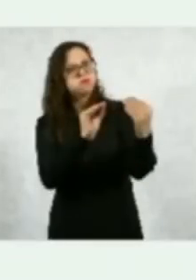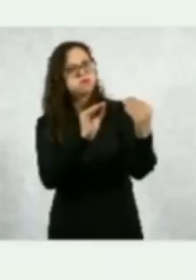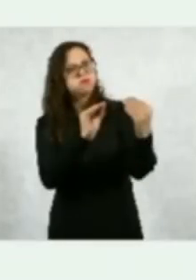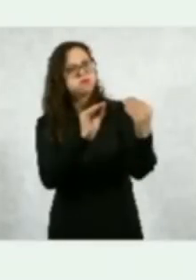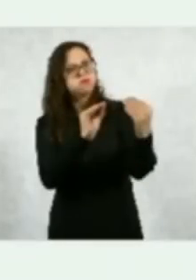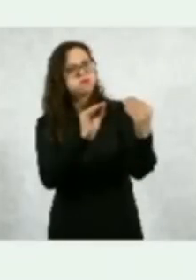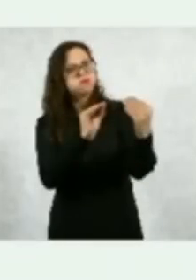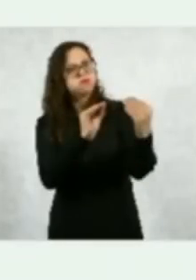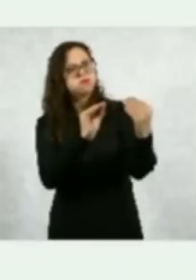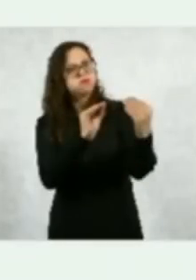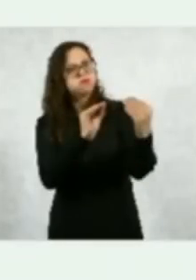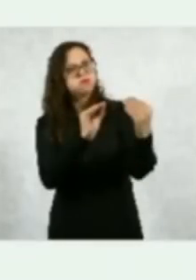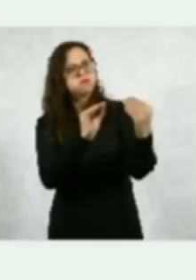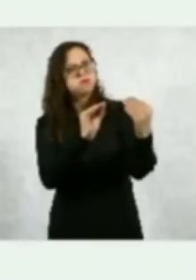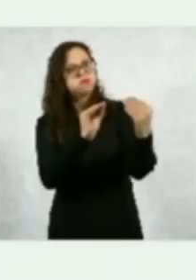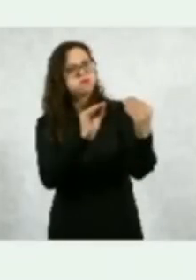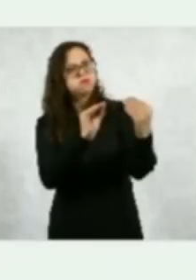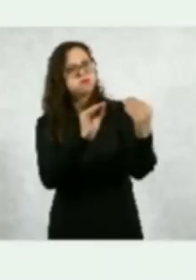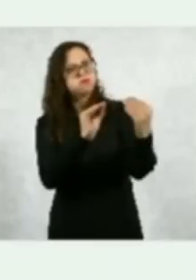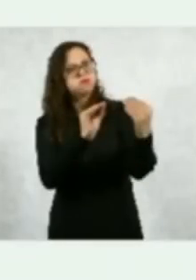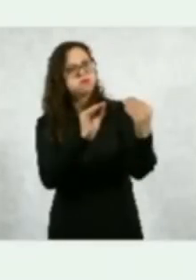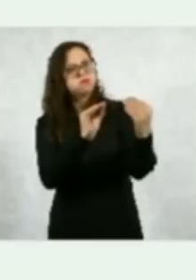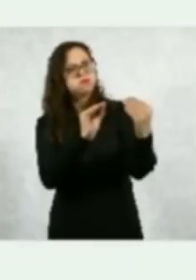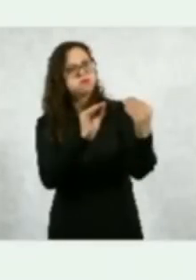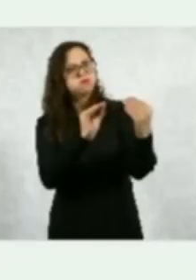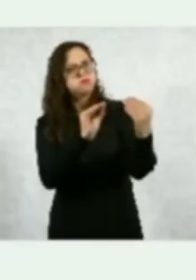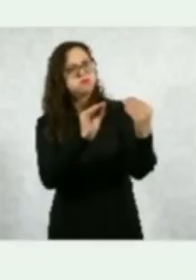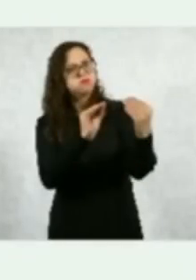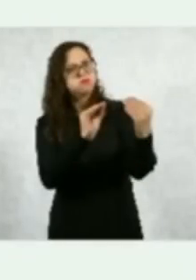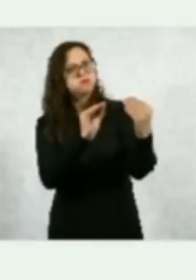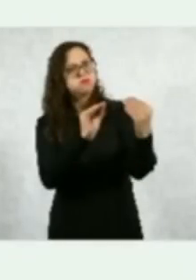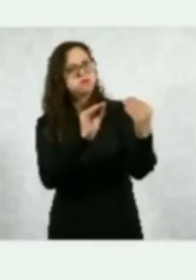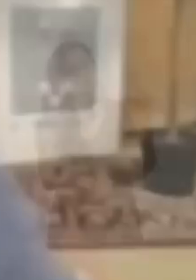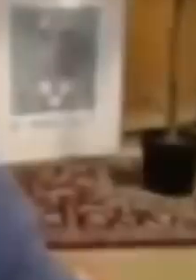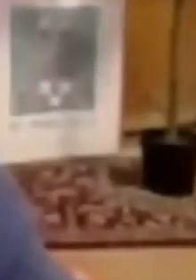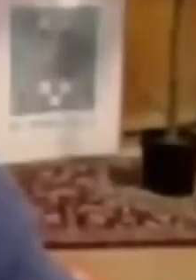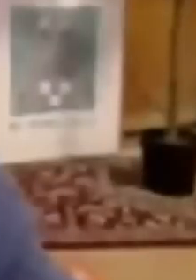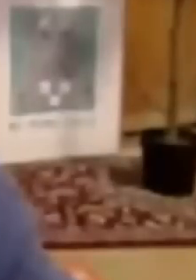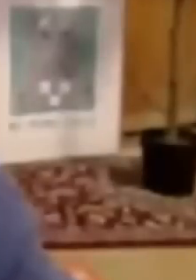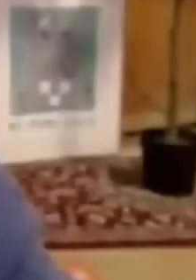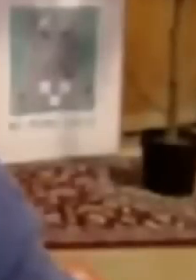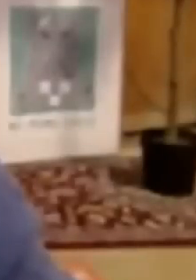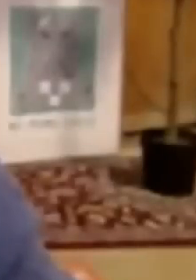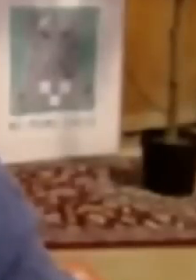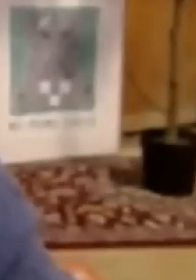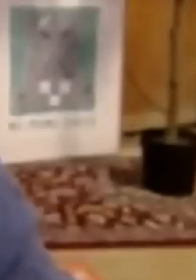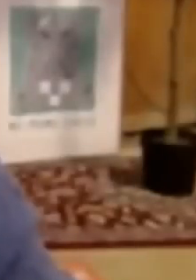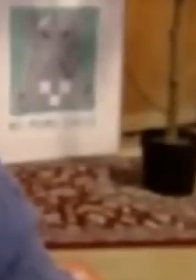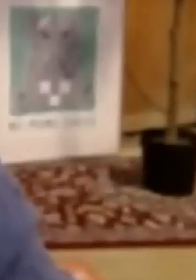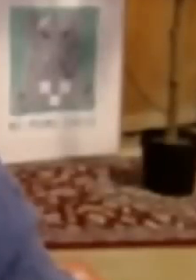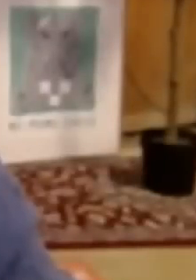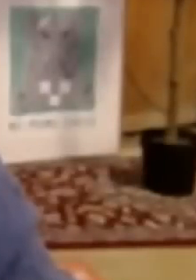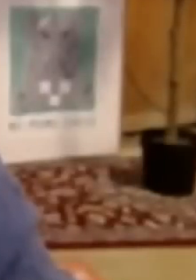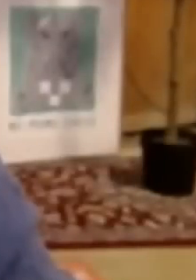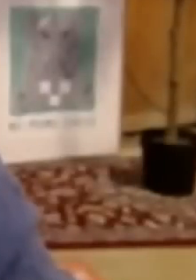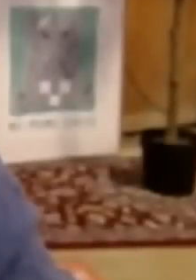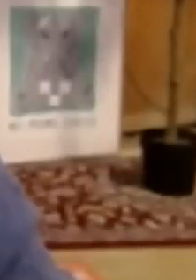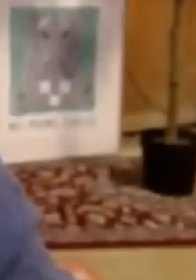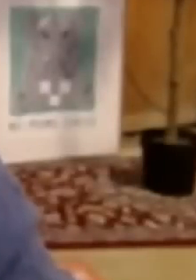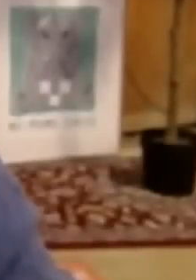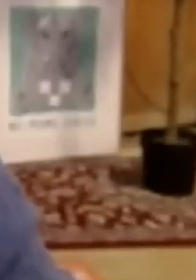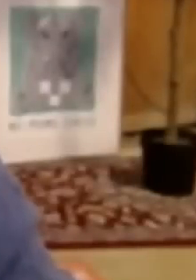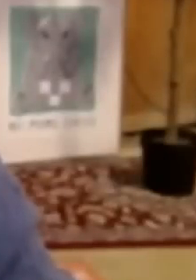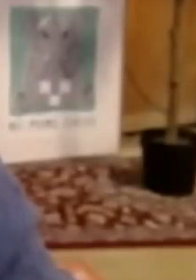referimos al señor Gers Manero, quien, insisto, pues ha enfrentado una crítica muy fuerte por